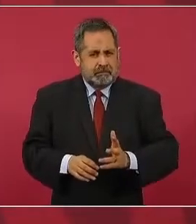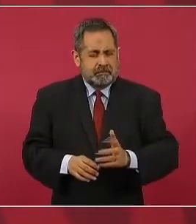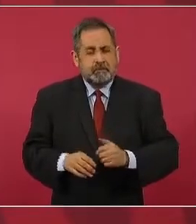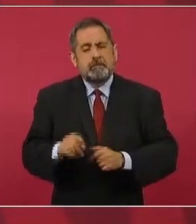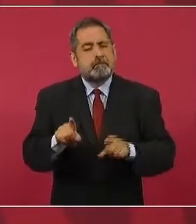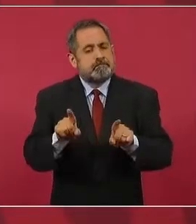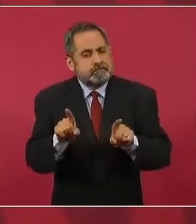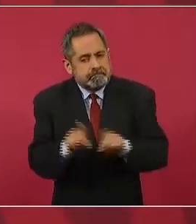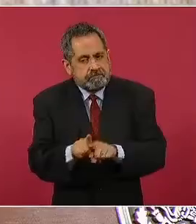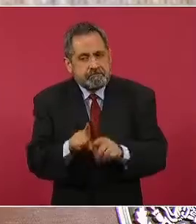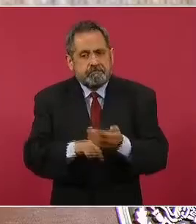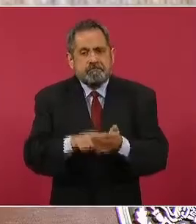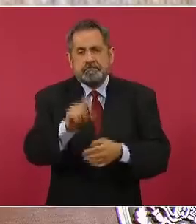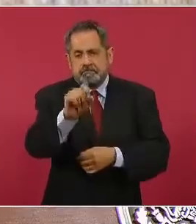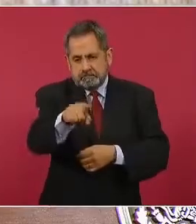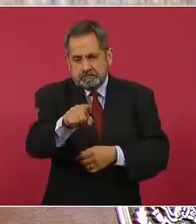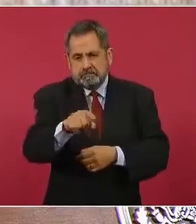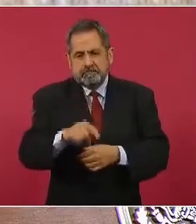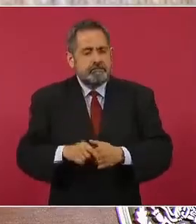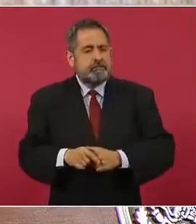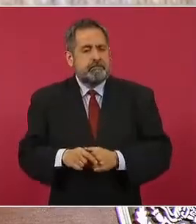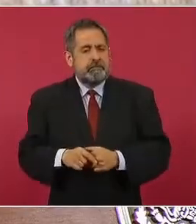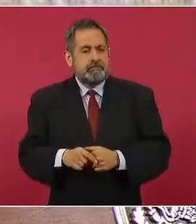Se llamaban ProMéxico,